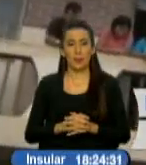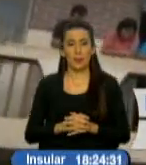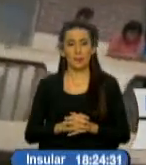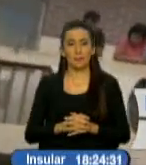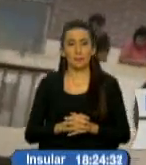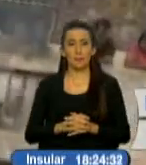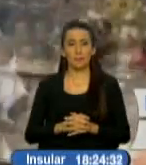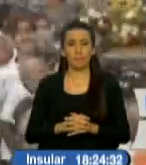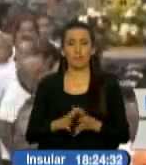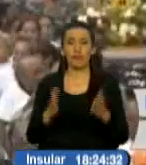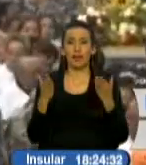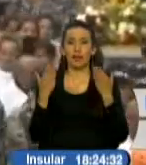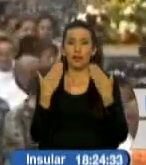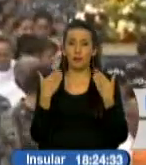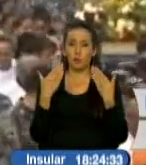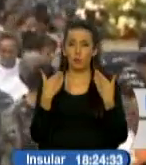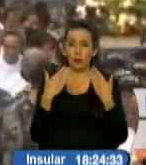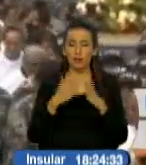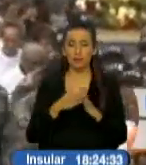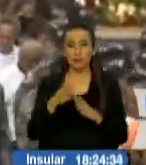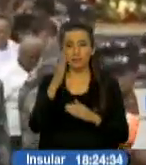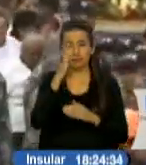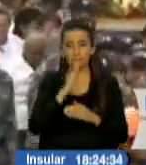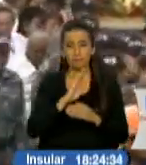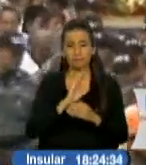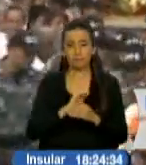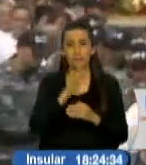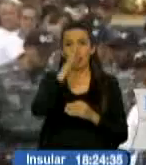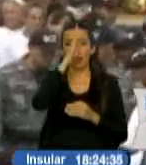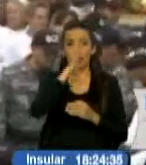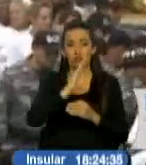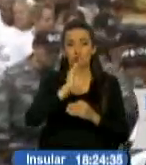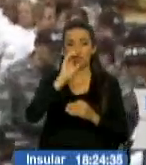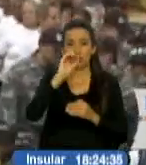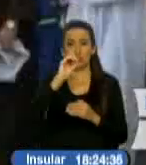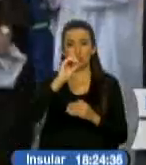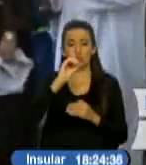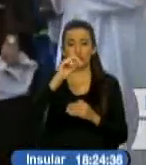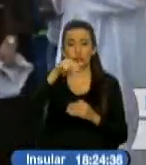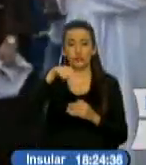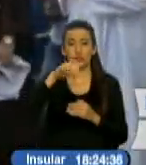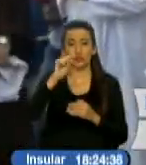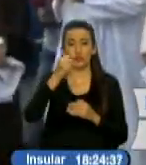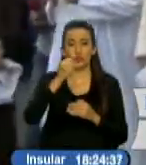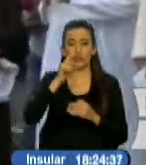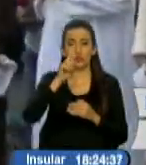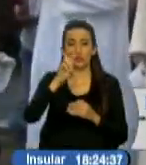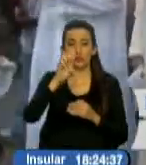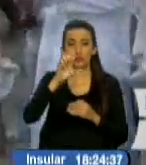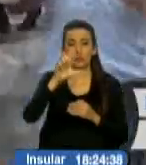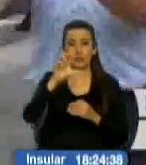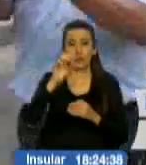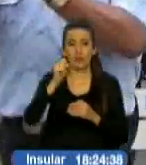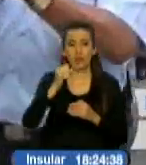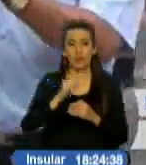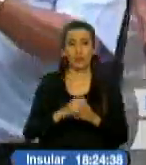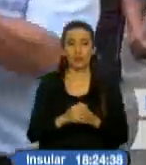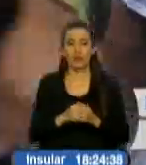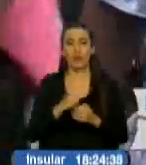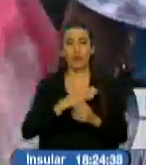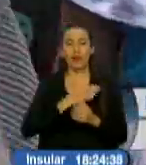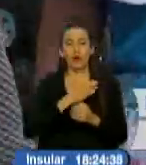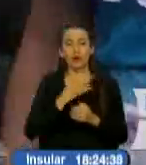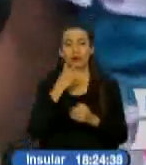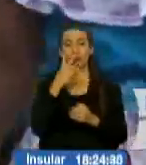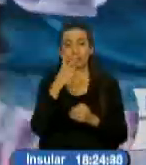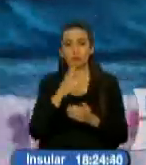Mientras en la ciudad de Guayaquil, la procesión del Cristo del Consuelo también convoca a los creyentes a participar. Estas demostraciones de fe durante este feriado